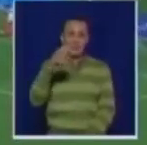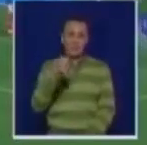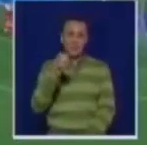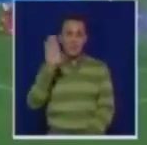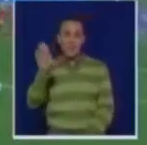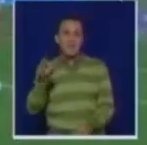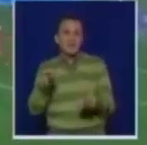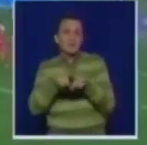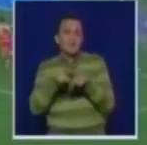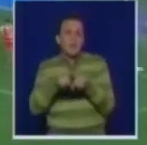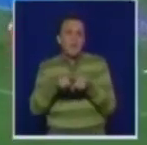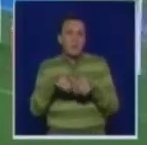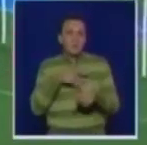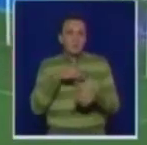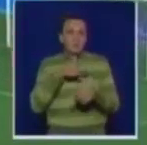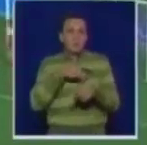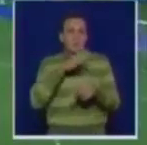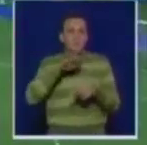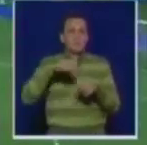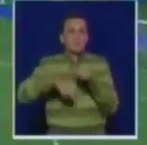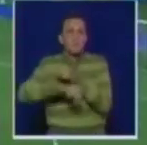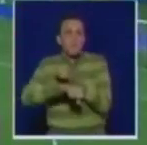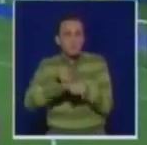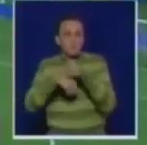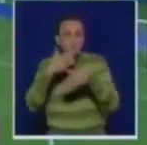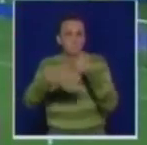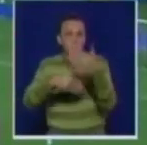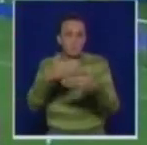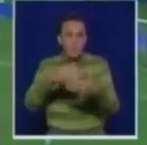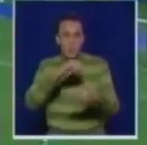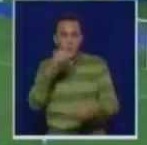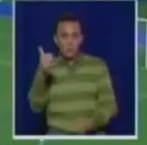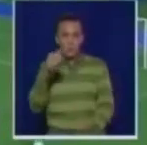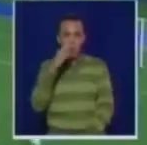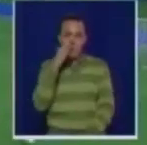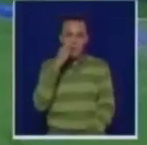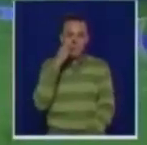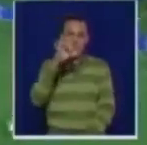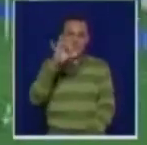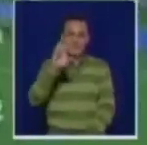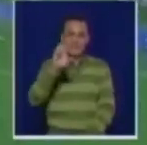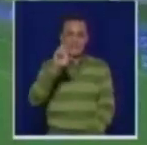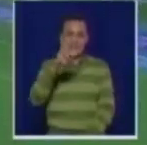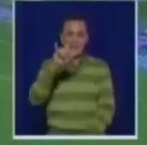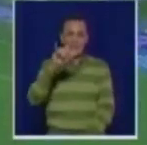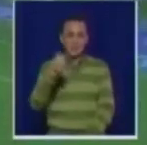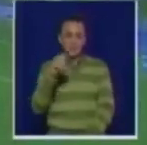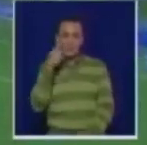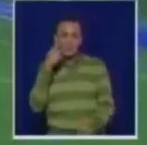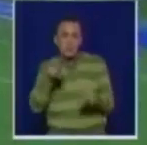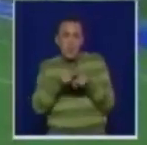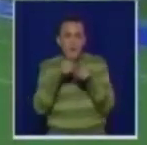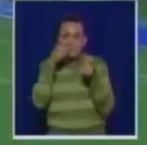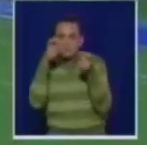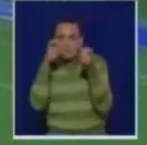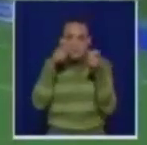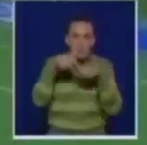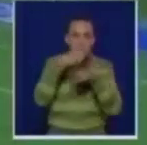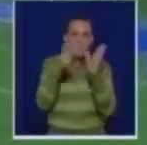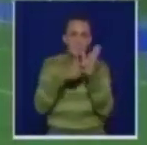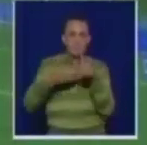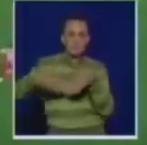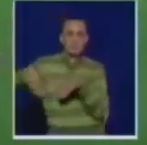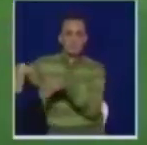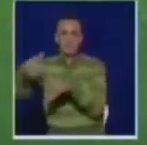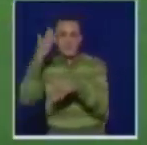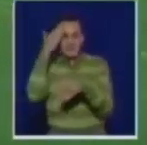generadores de fútbol constante para Sergio Romero, que era muy profundo, y para Miguel Murillo, que se movía permanentemente, abriendo espacios.